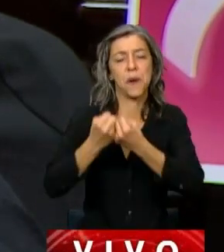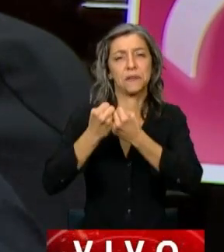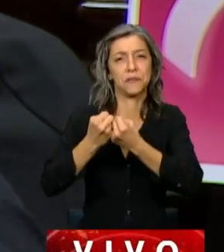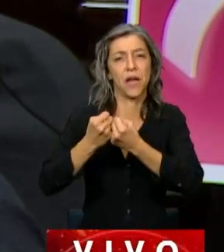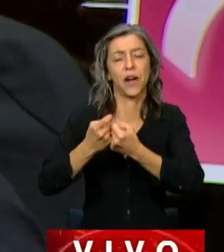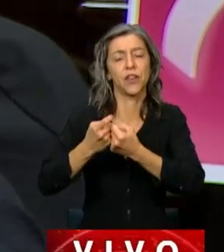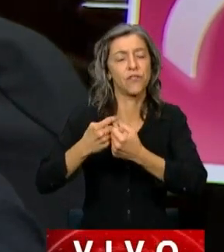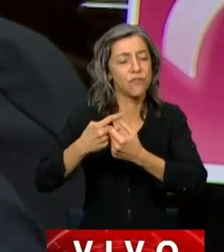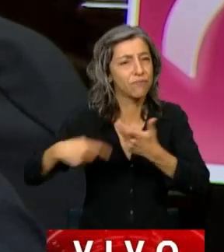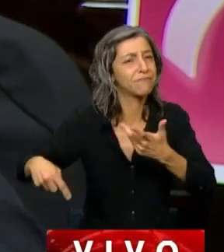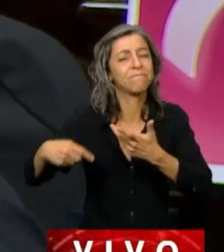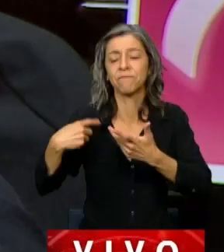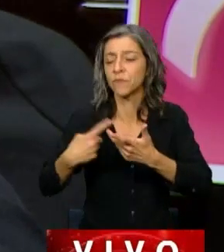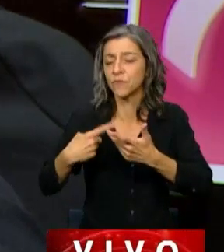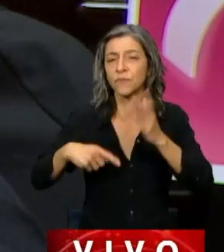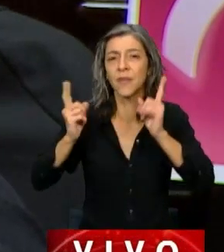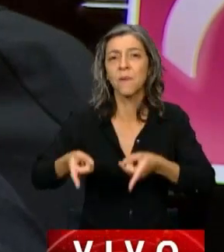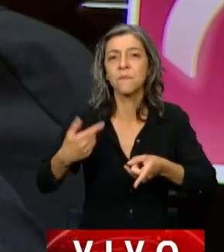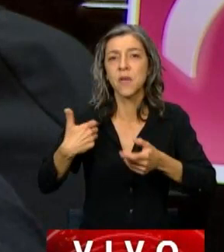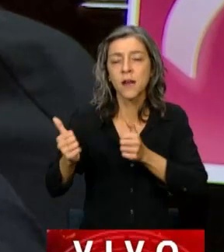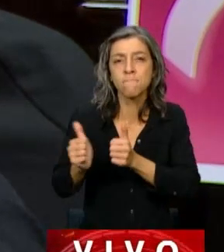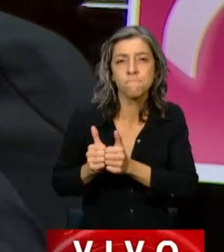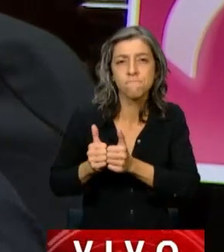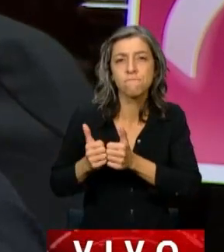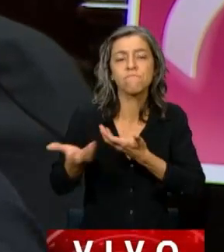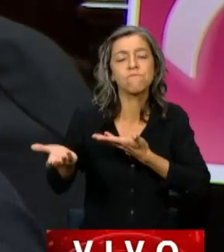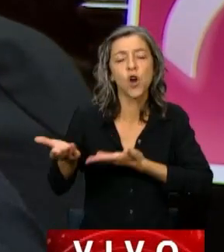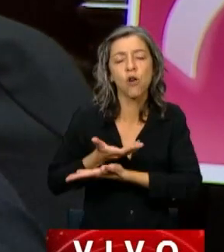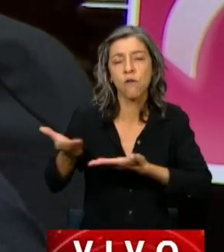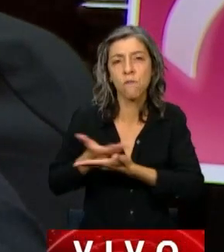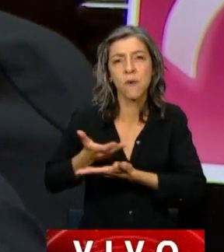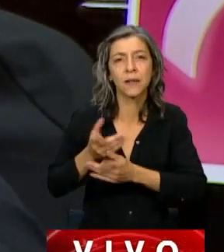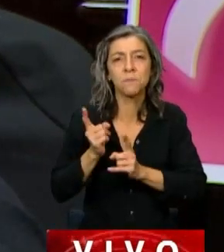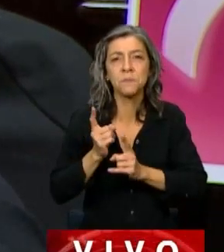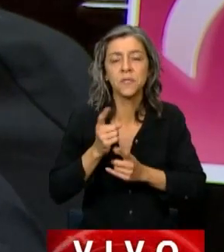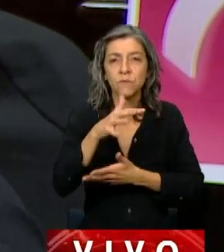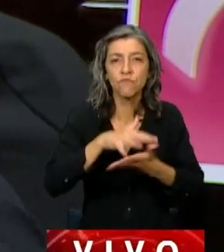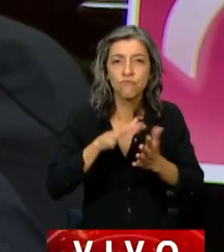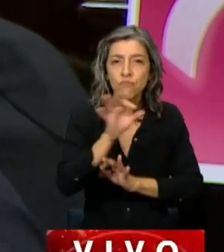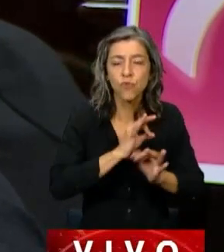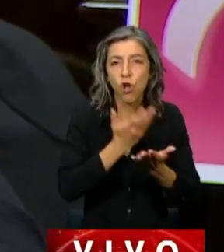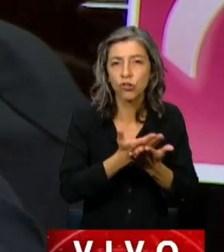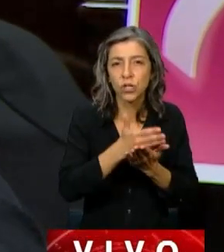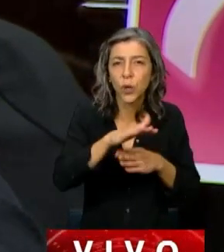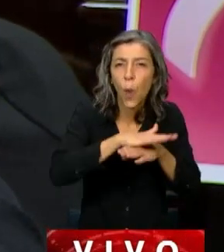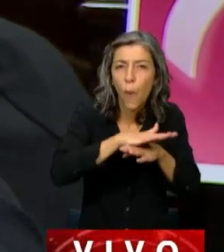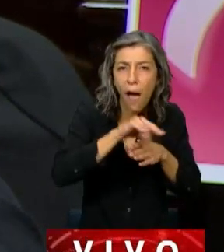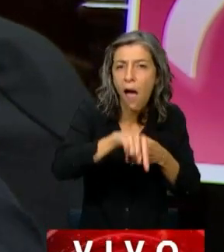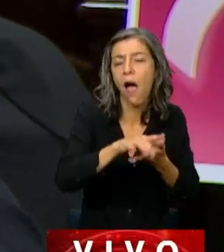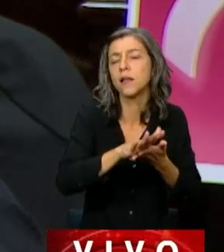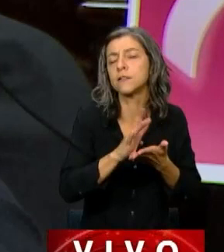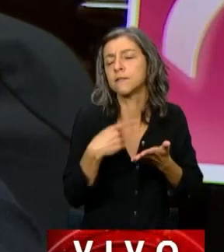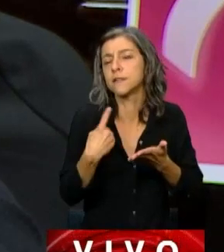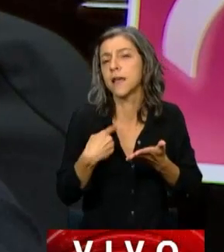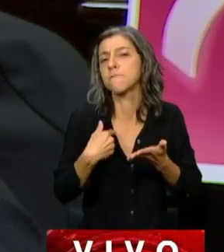compartimos algo fundamental que es la base del proyecto que hoy estamos tratando. Compartimos la necesidad de tener